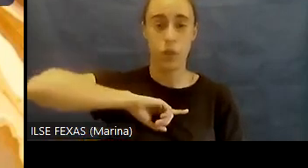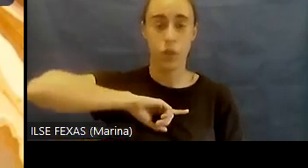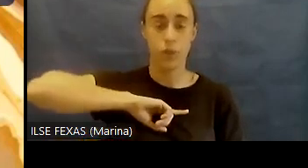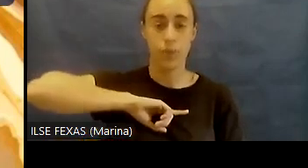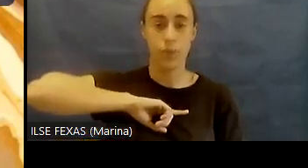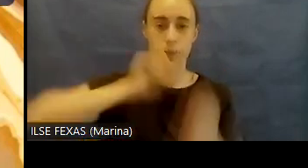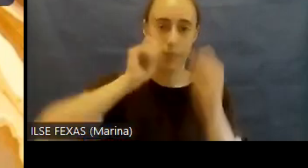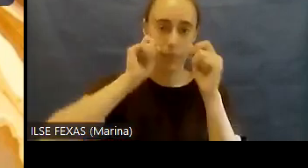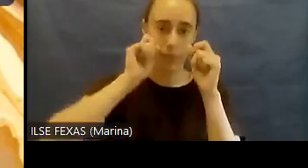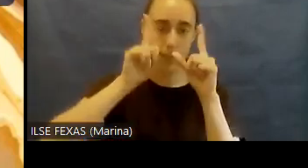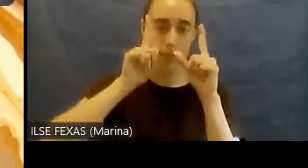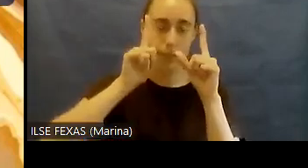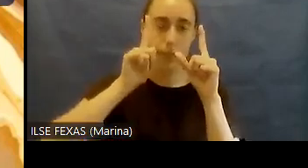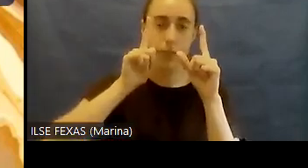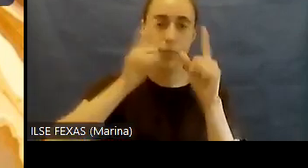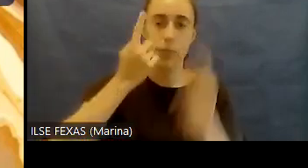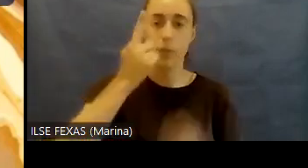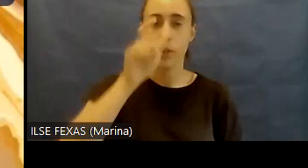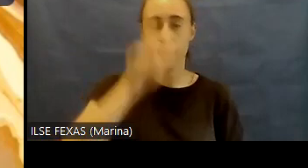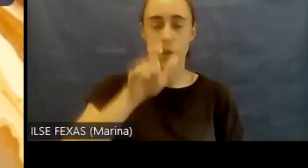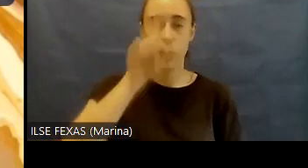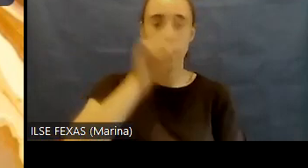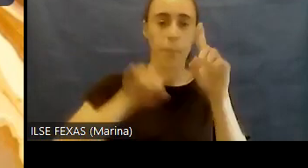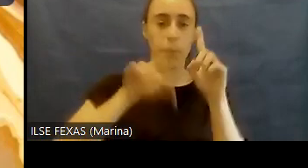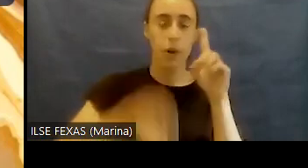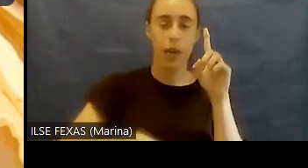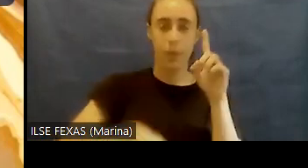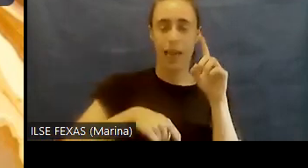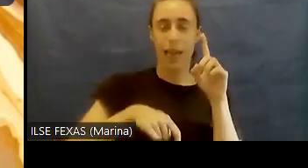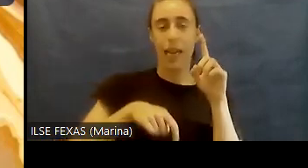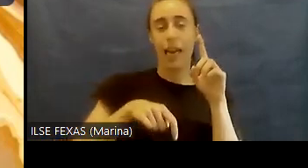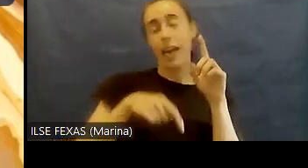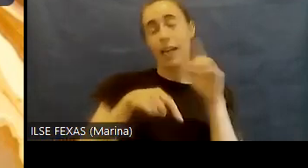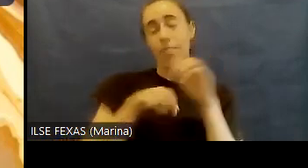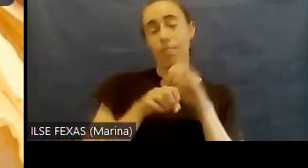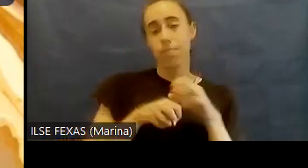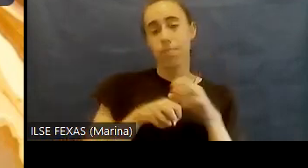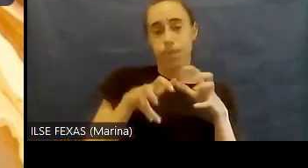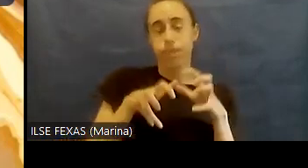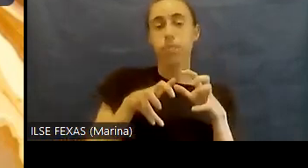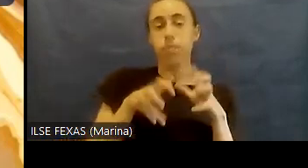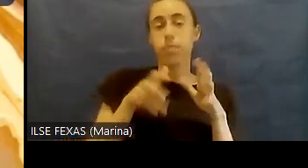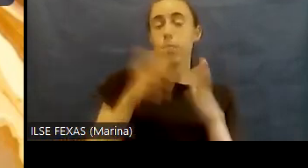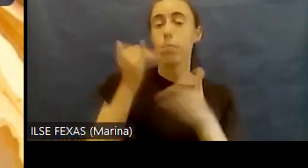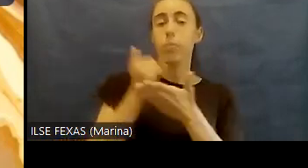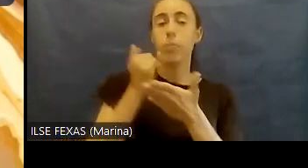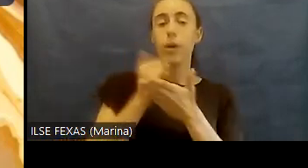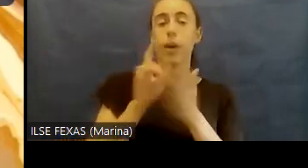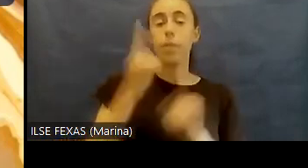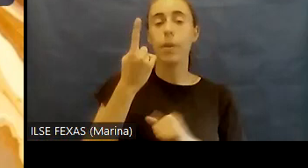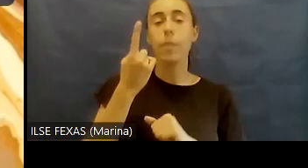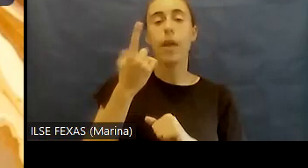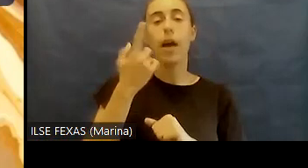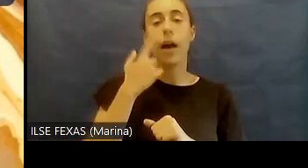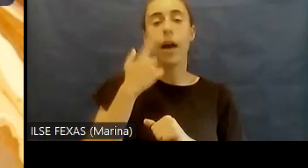detectamos, cuando un paciente tiene una gastritis o deducimos que tiene una gastritis, una de las primeras pruebas que le realizamos es la detección